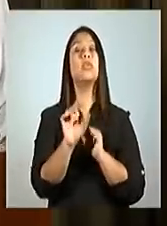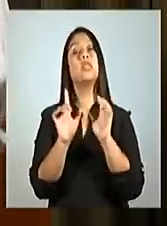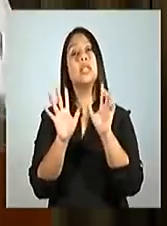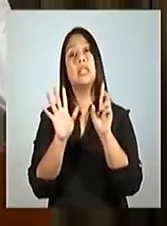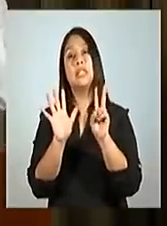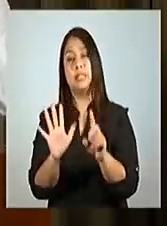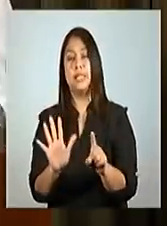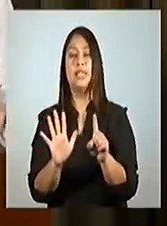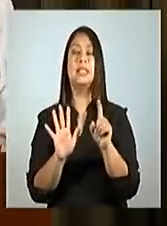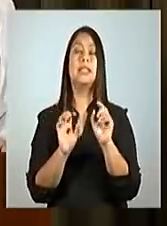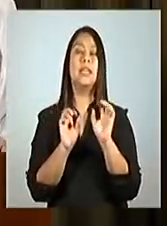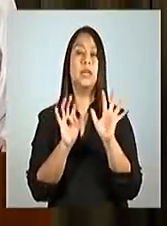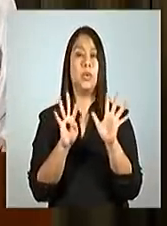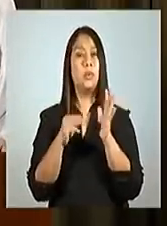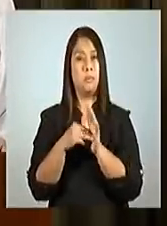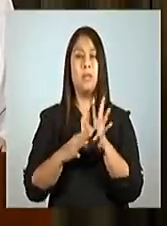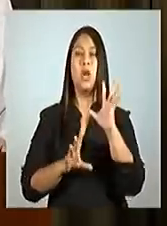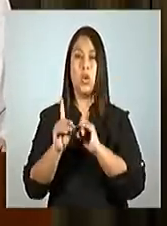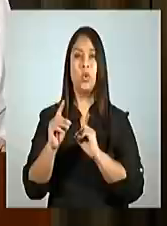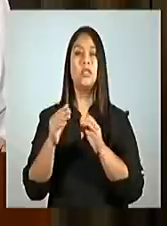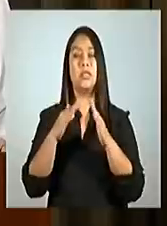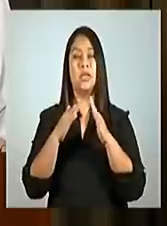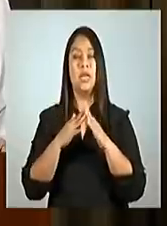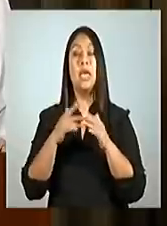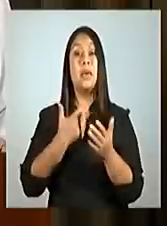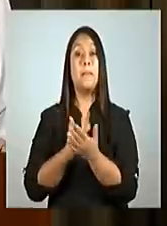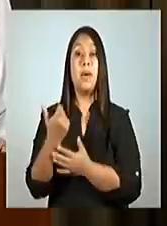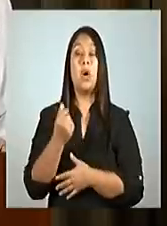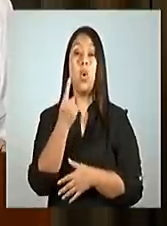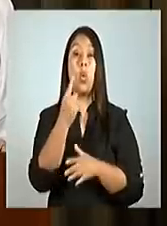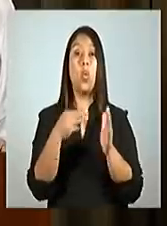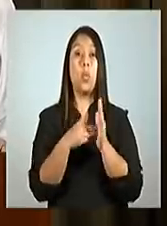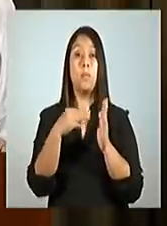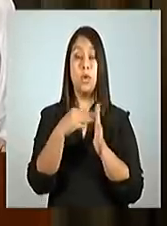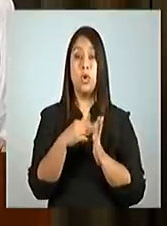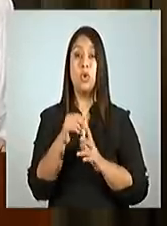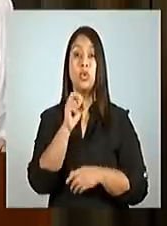2.567.011 hogares y se han realizado pagos a